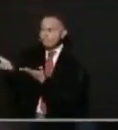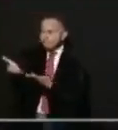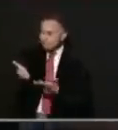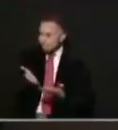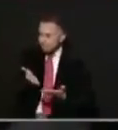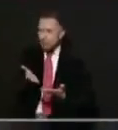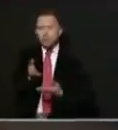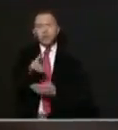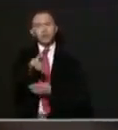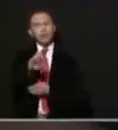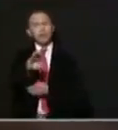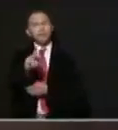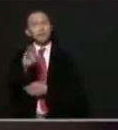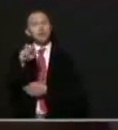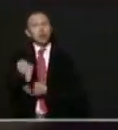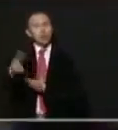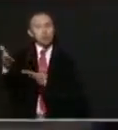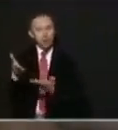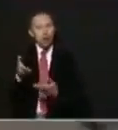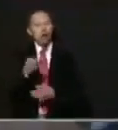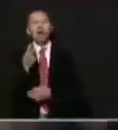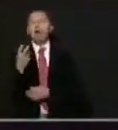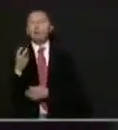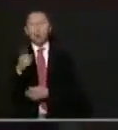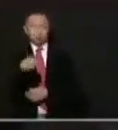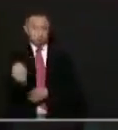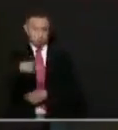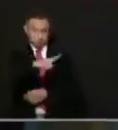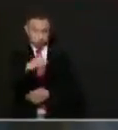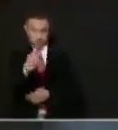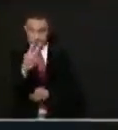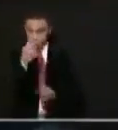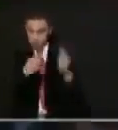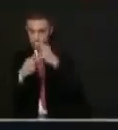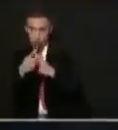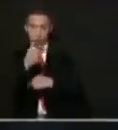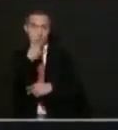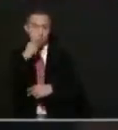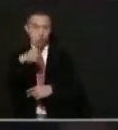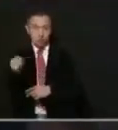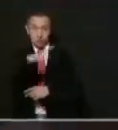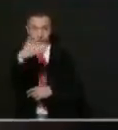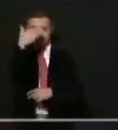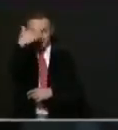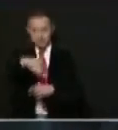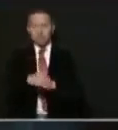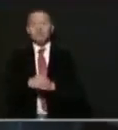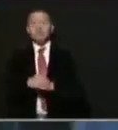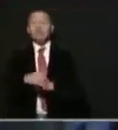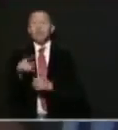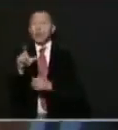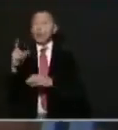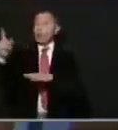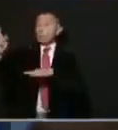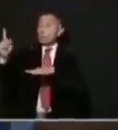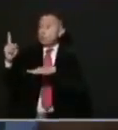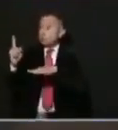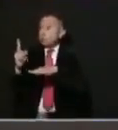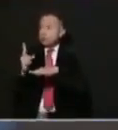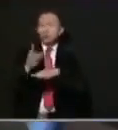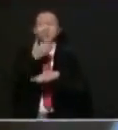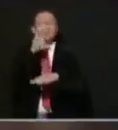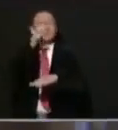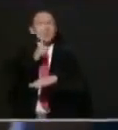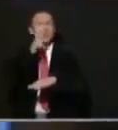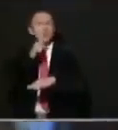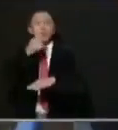sé si les ha tocado a ustedes, amigos, amigas, amigues del auditorio, que los ahuman a la llegada. Ese